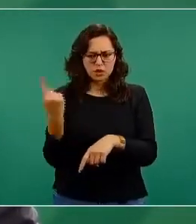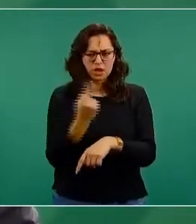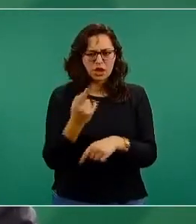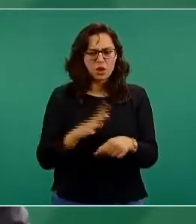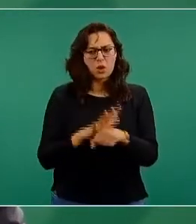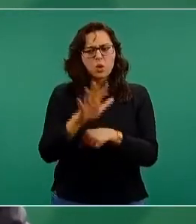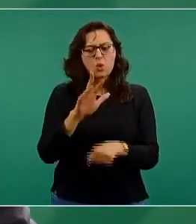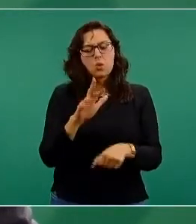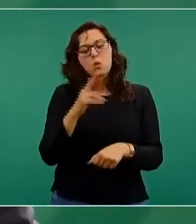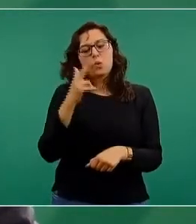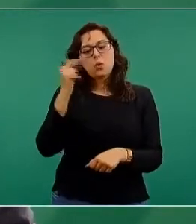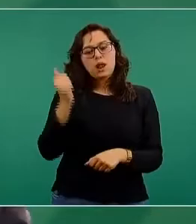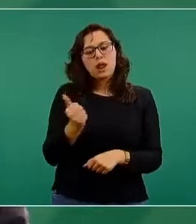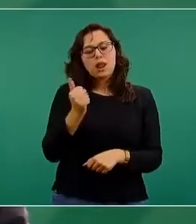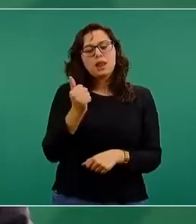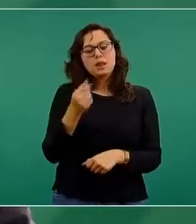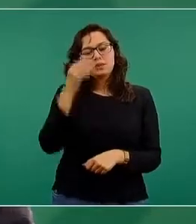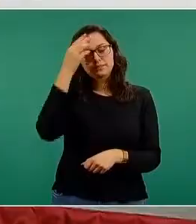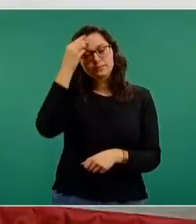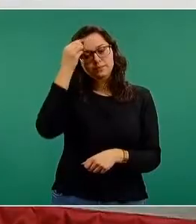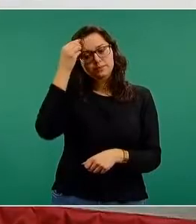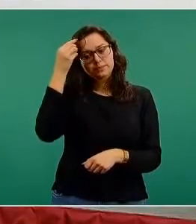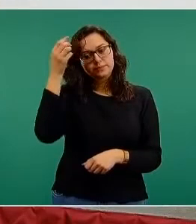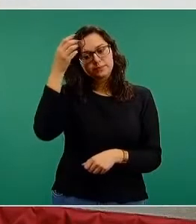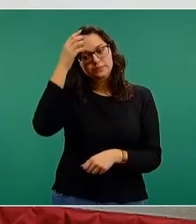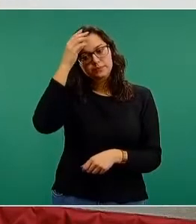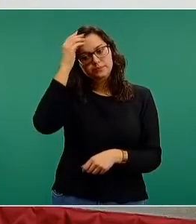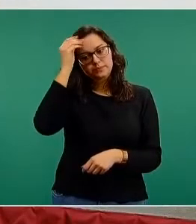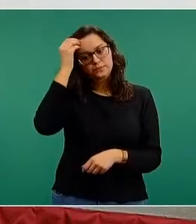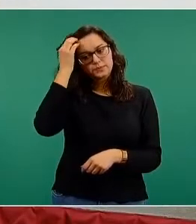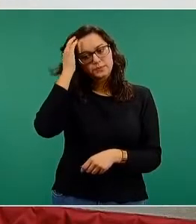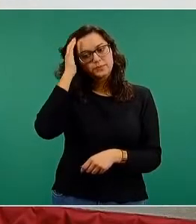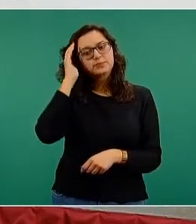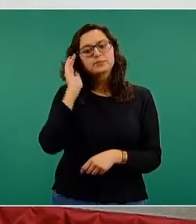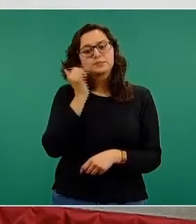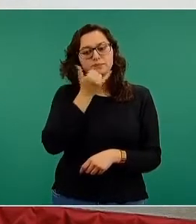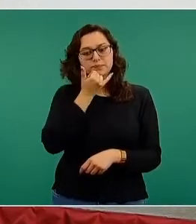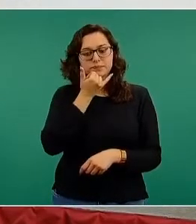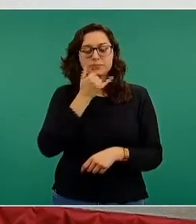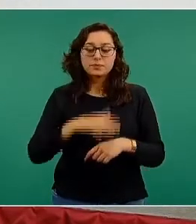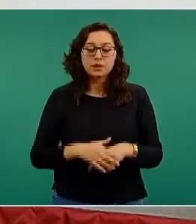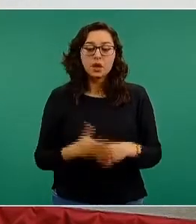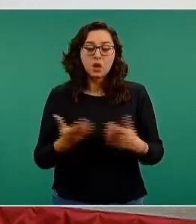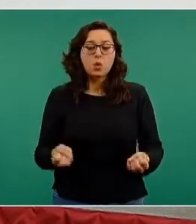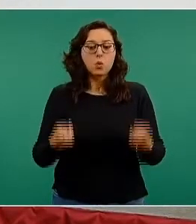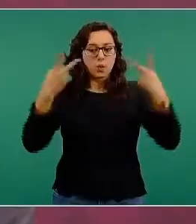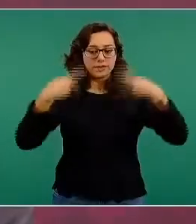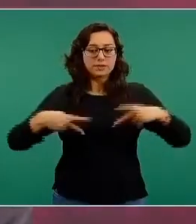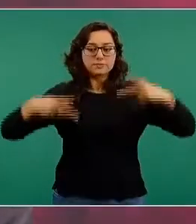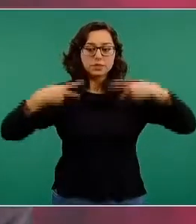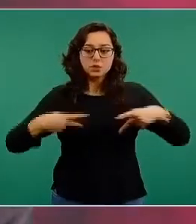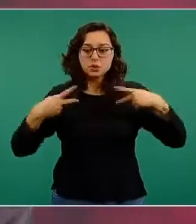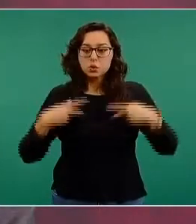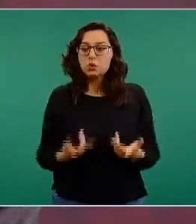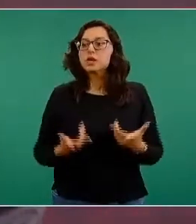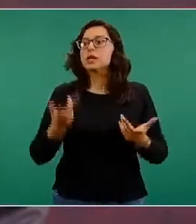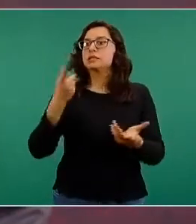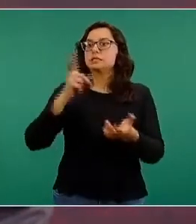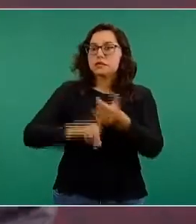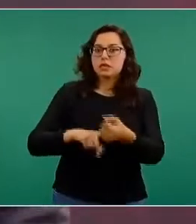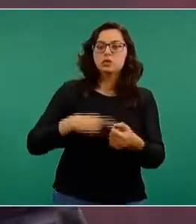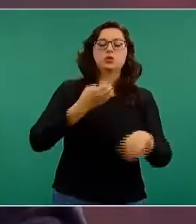situaciones, entre otras la densidad poblacional, la manera en que están agregados los asentamientos humanos,